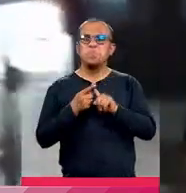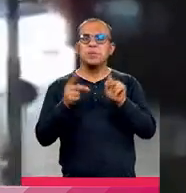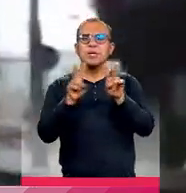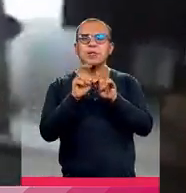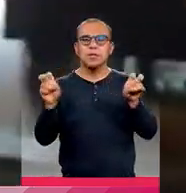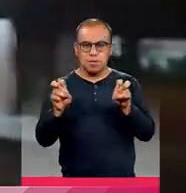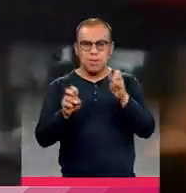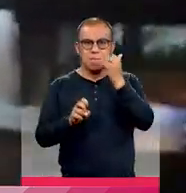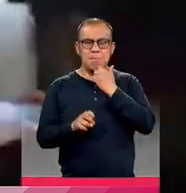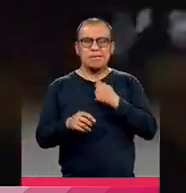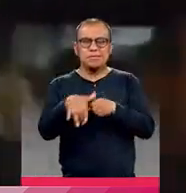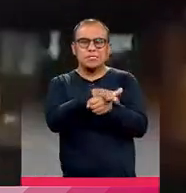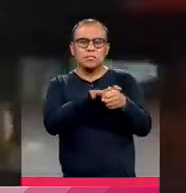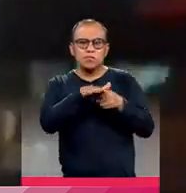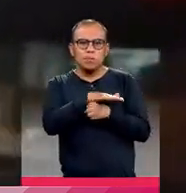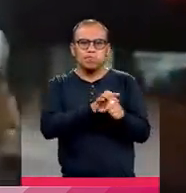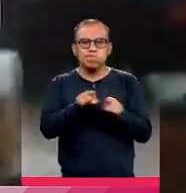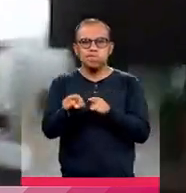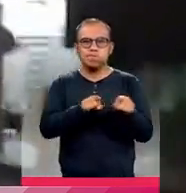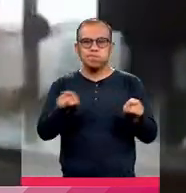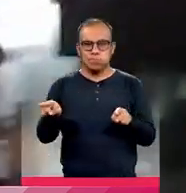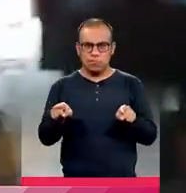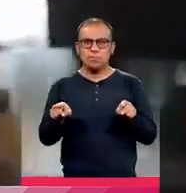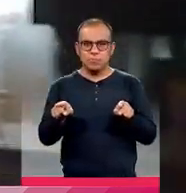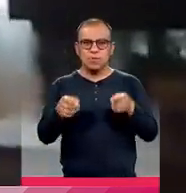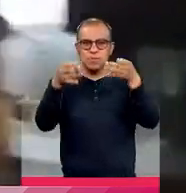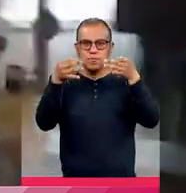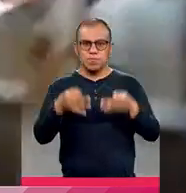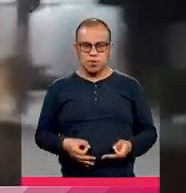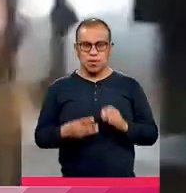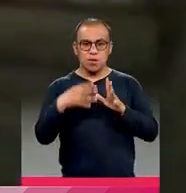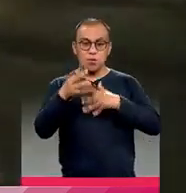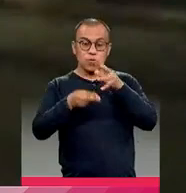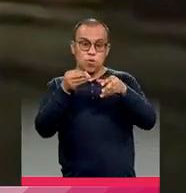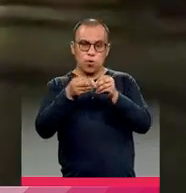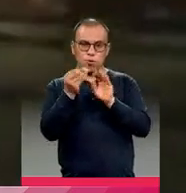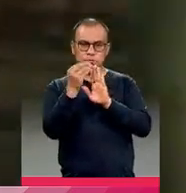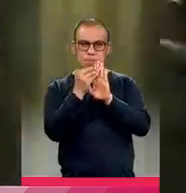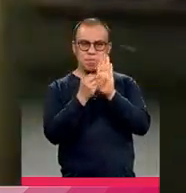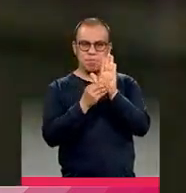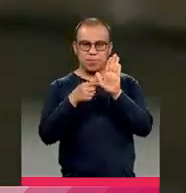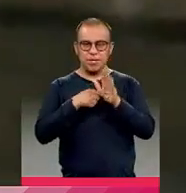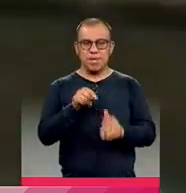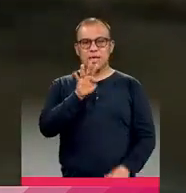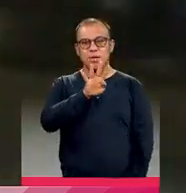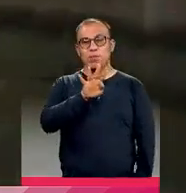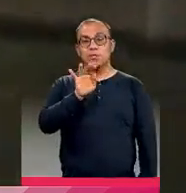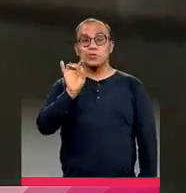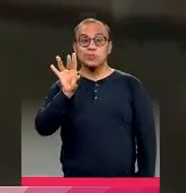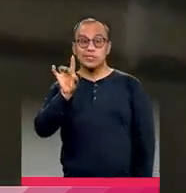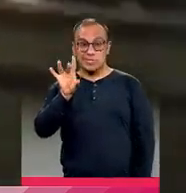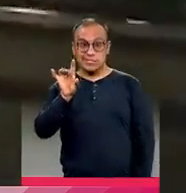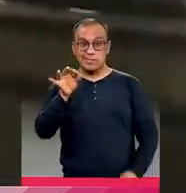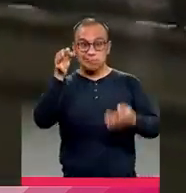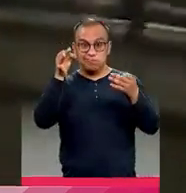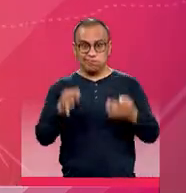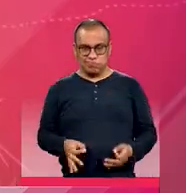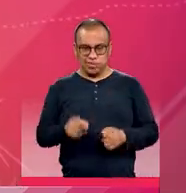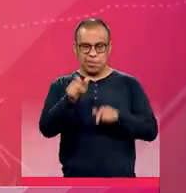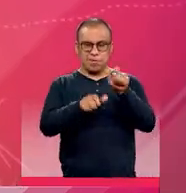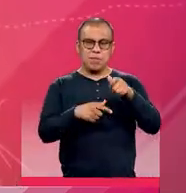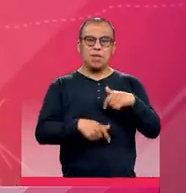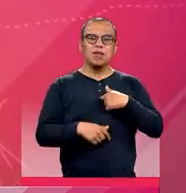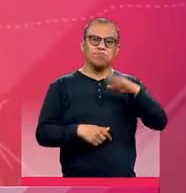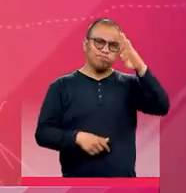ilicitud son las condiciones cuando se apartan de los postulados del Código Penal. Y existen 415 denuncias por afectaciones a uniformados, a